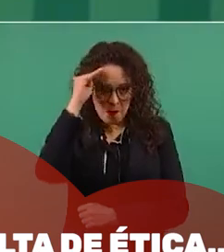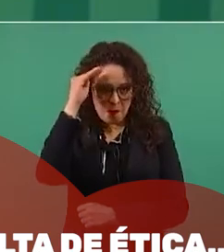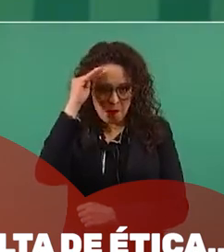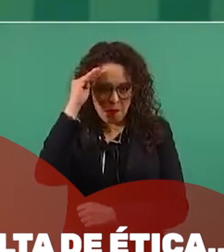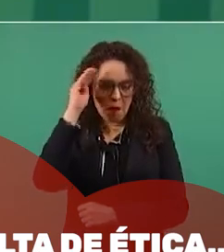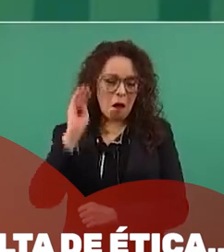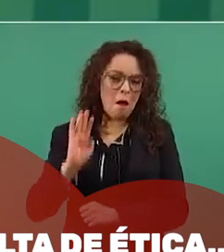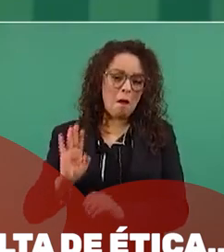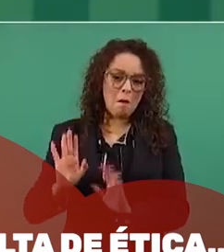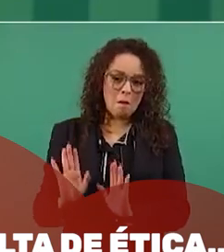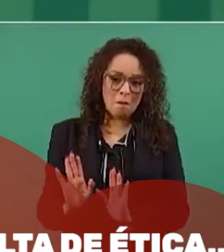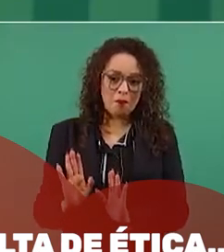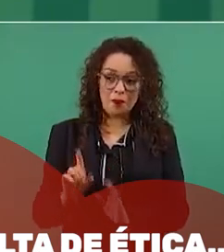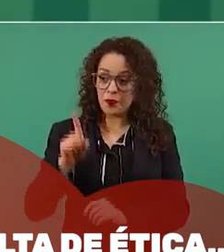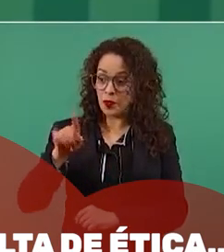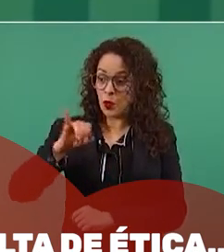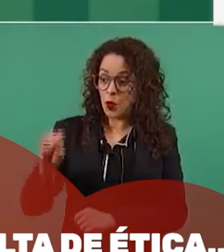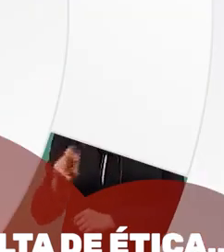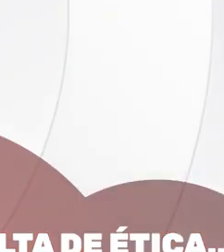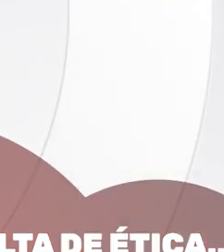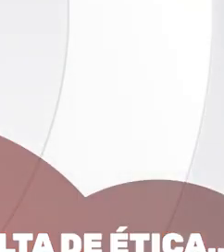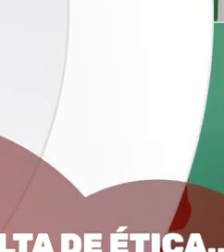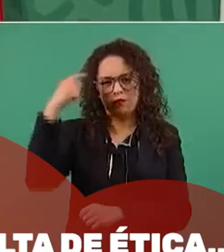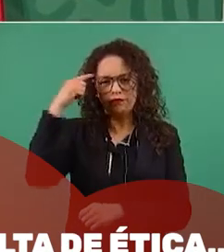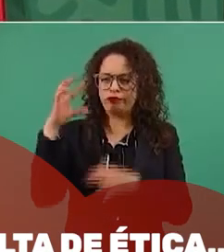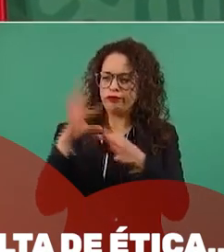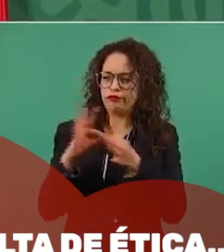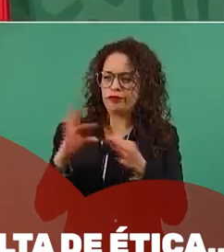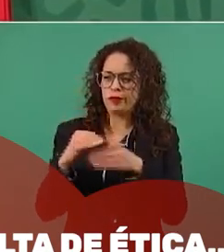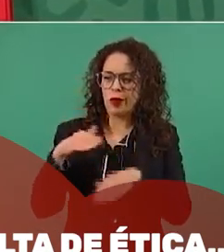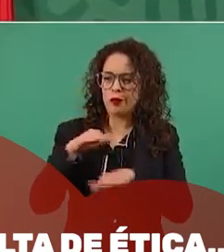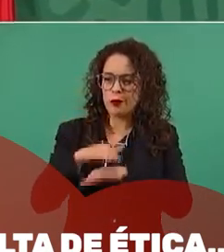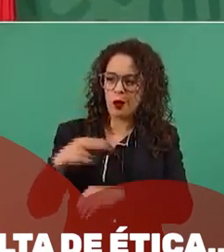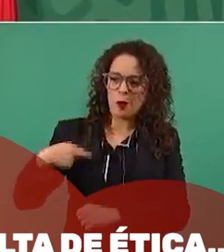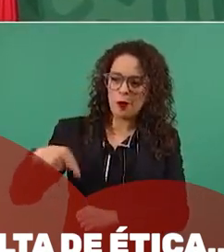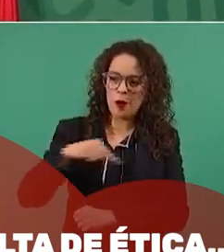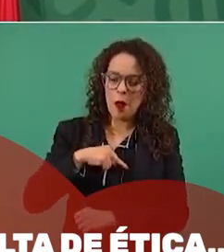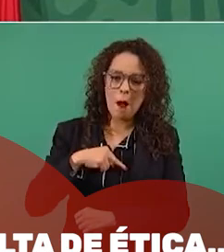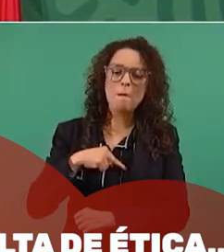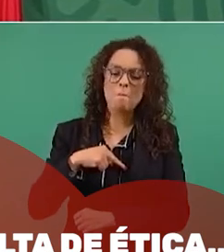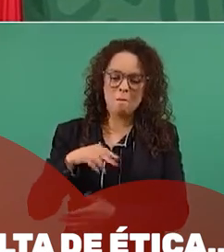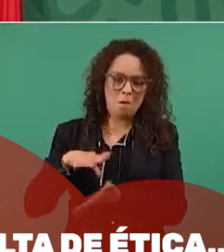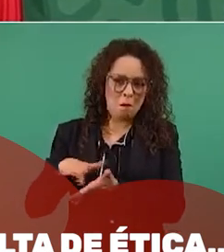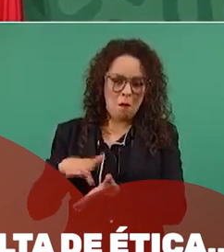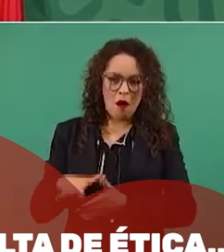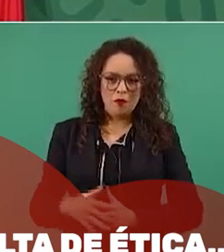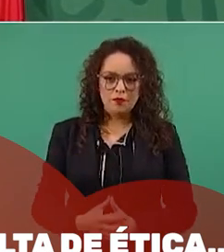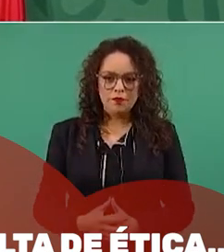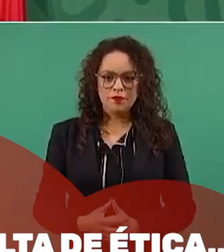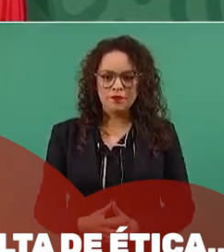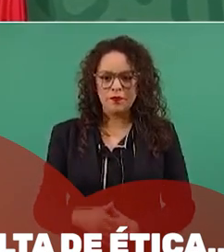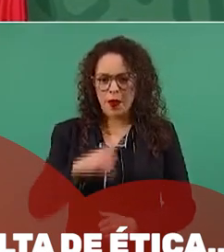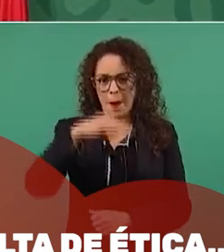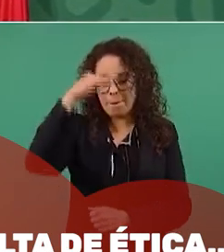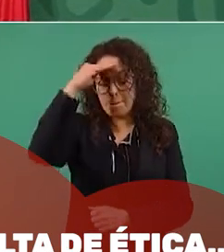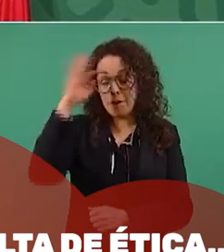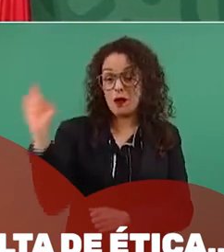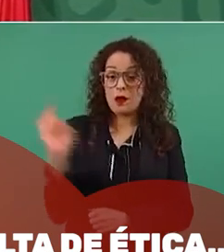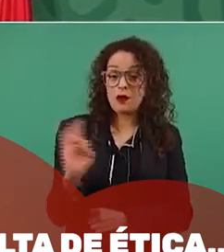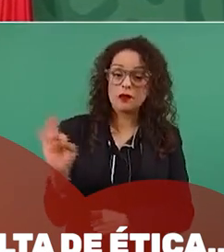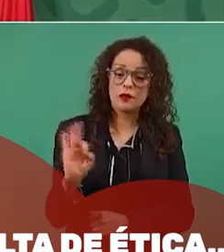una entrevista que realizó para su portal Letras Libres. Un periodista no puede hacer una entrevista de esa manera, tendenciosa, con falta de